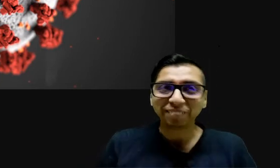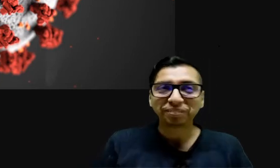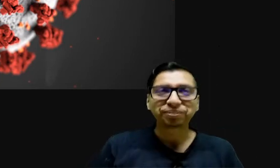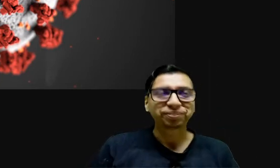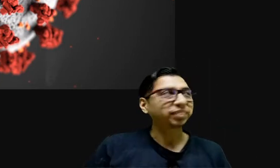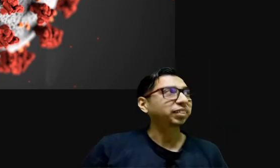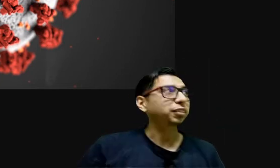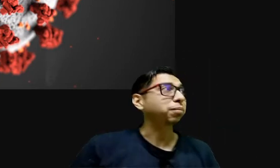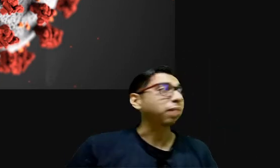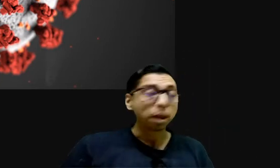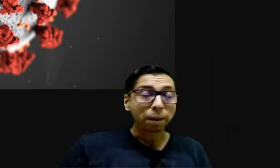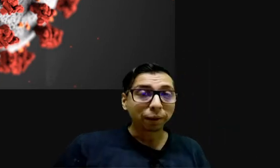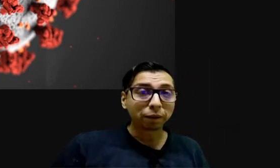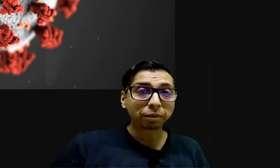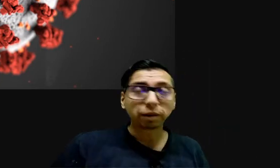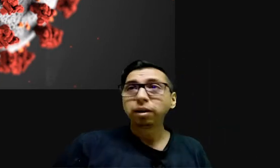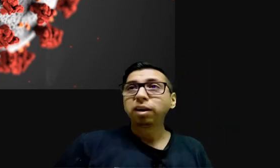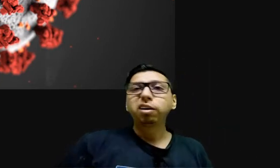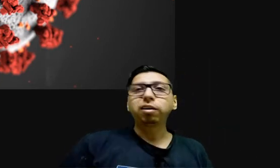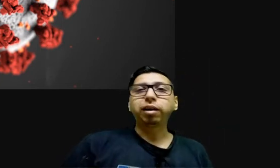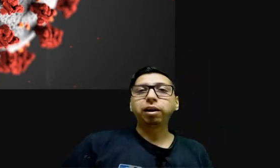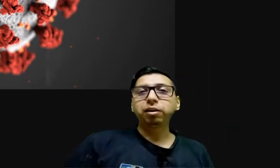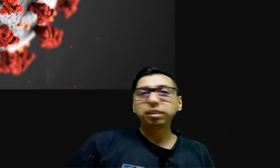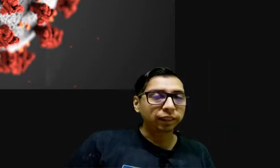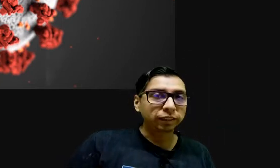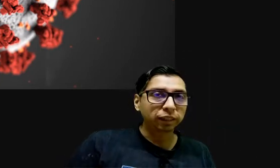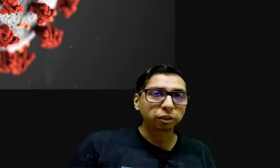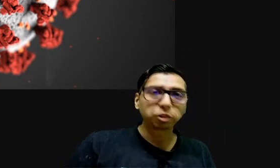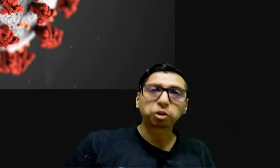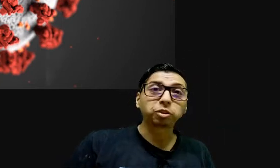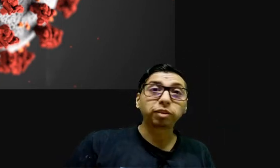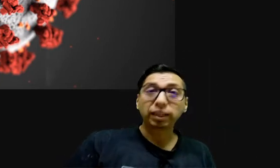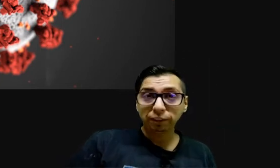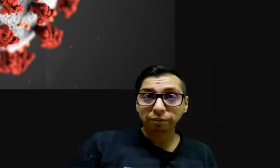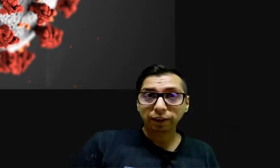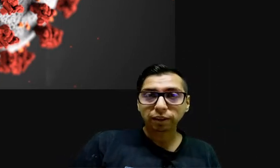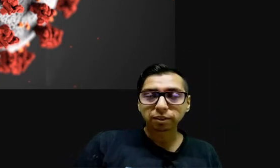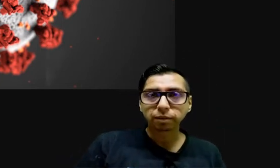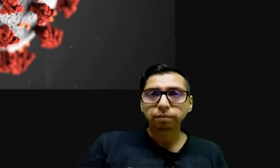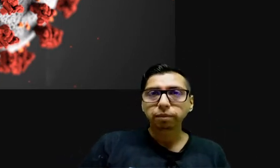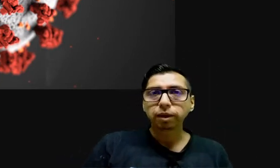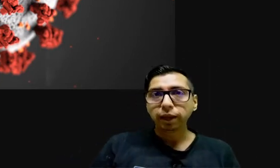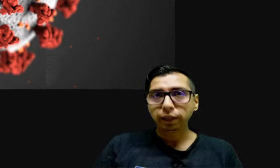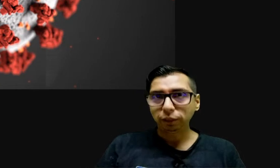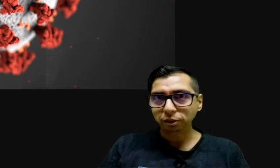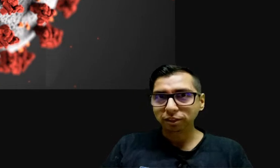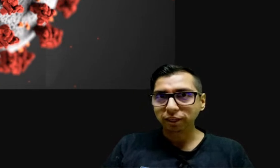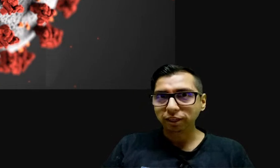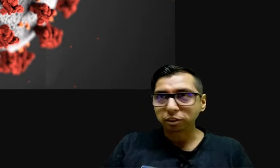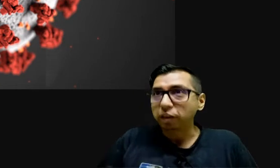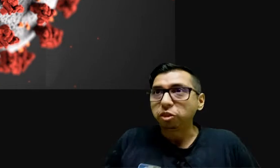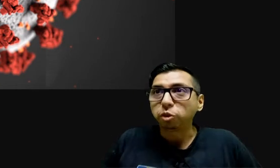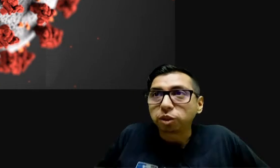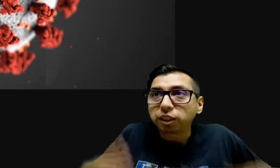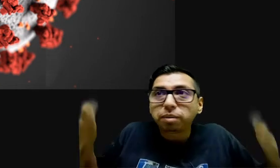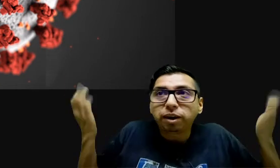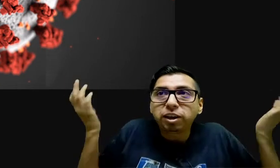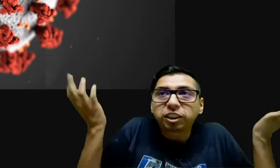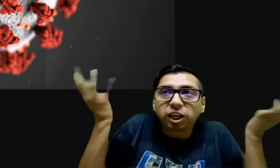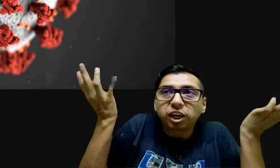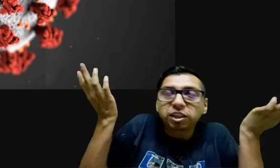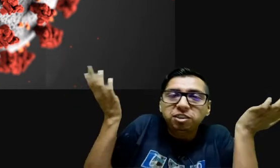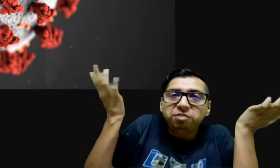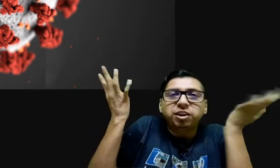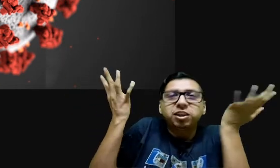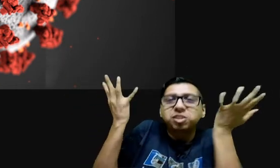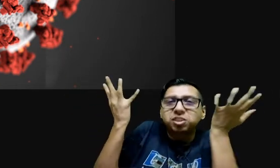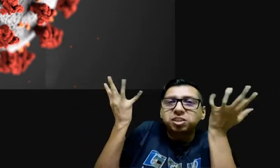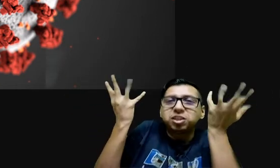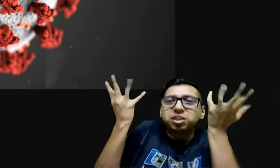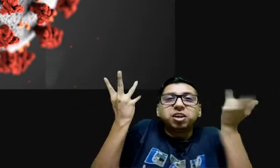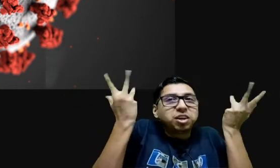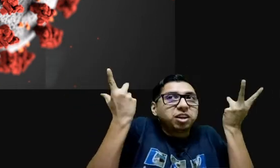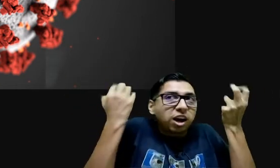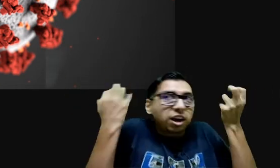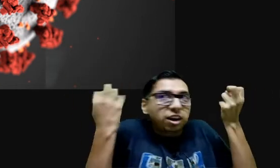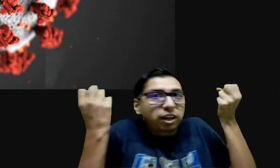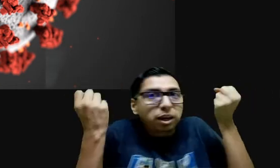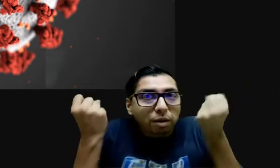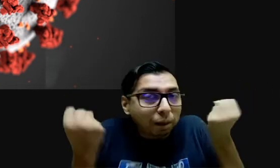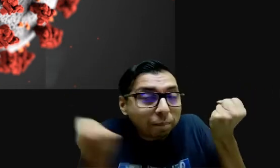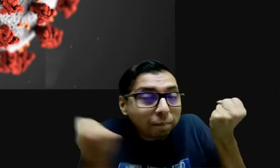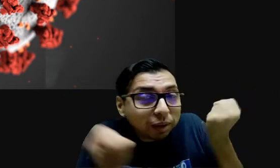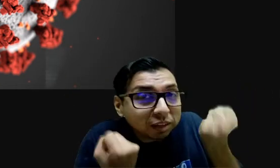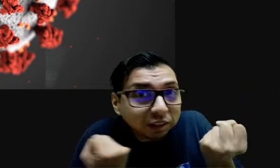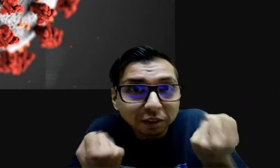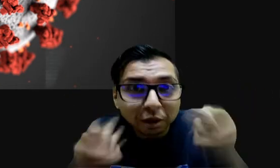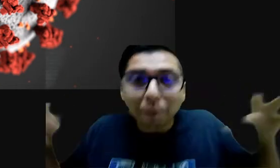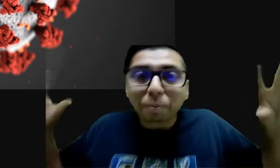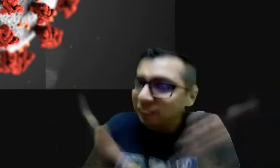¿no? Pero bueno, lo que nos interesa a nosotros son las cifras, ¿no? Entonces, ¿en dónde van a estar las cifras? ¿Qué